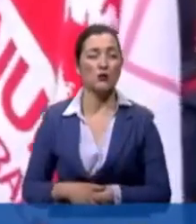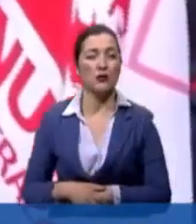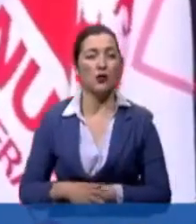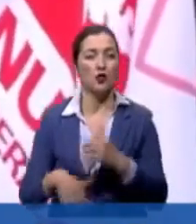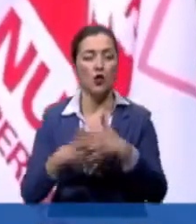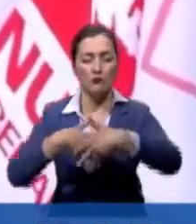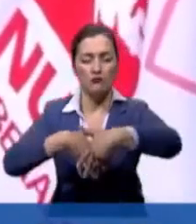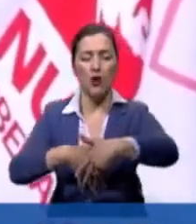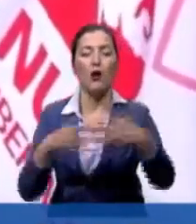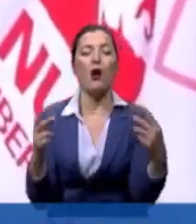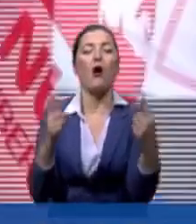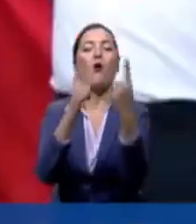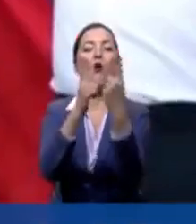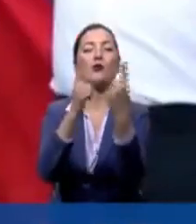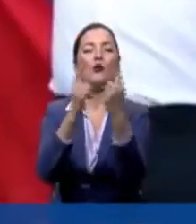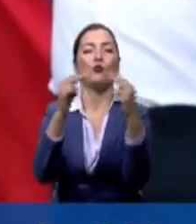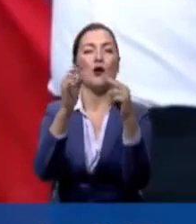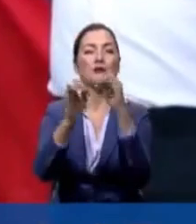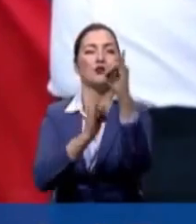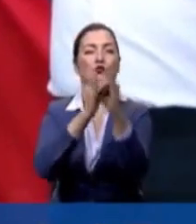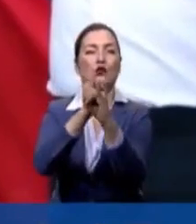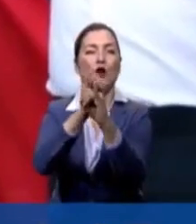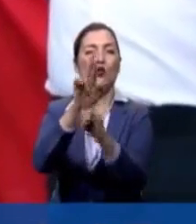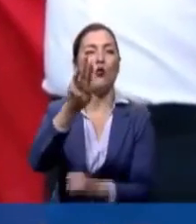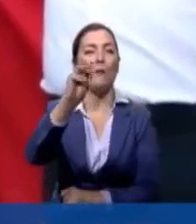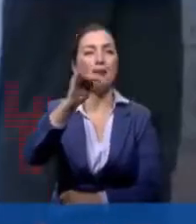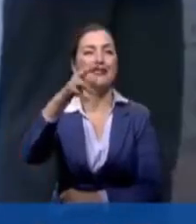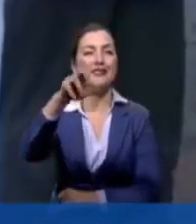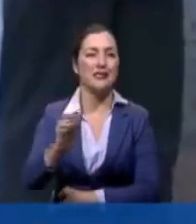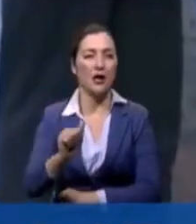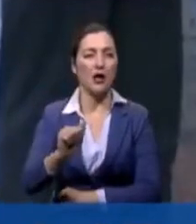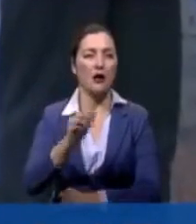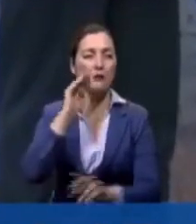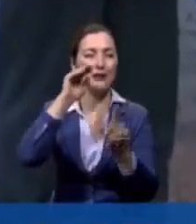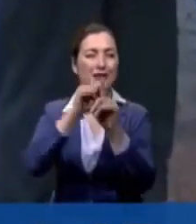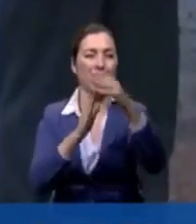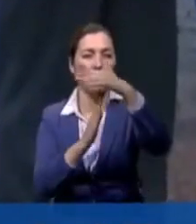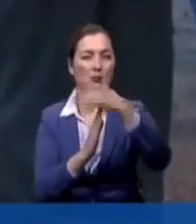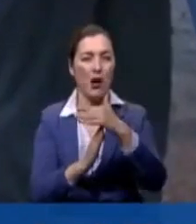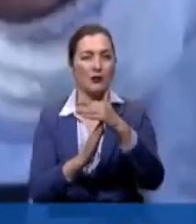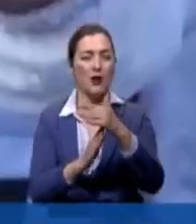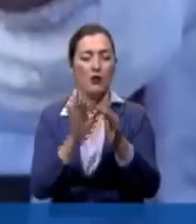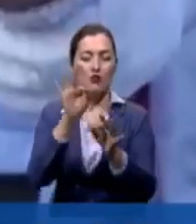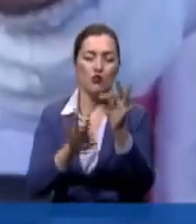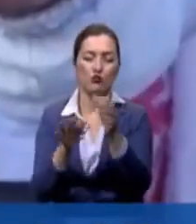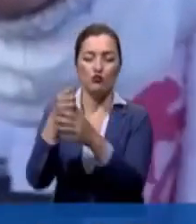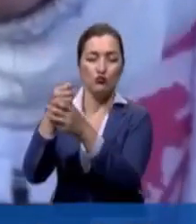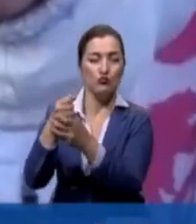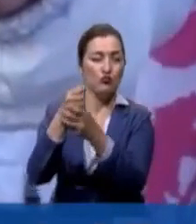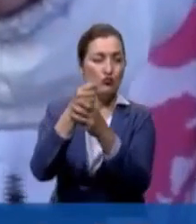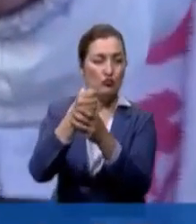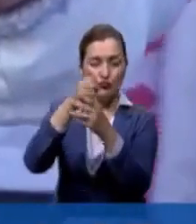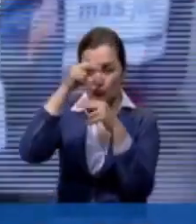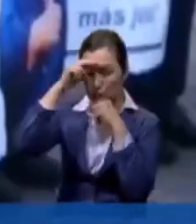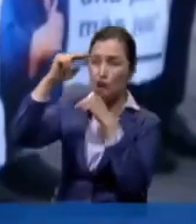puente internacional de Rumichaca para entregar su mensaje de paz a los seguidores de Villavicencio, quienes encendieron velas en memoria de sus